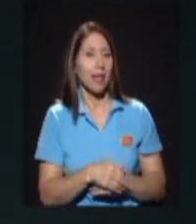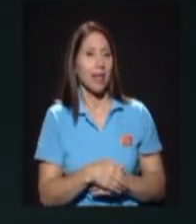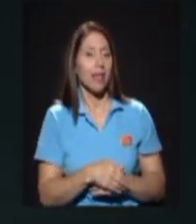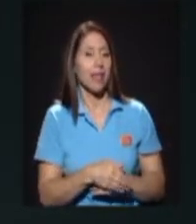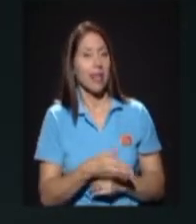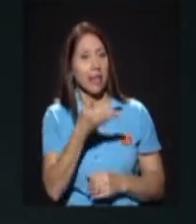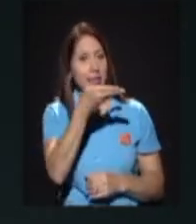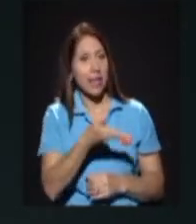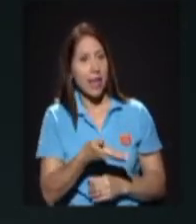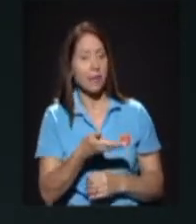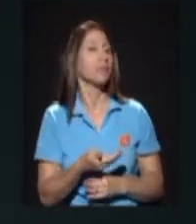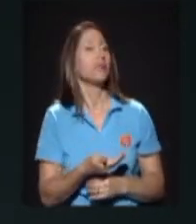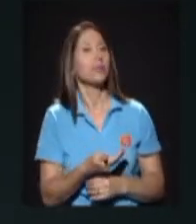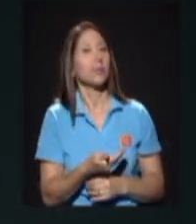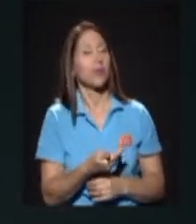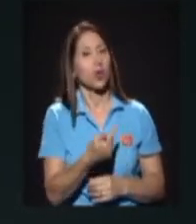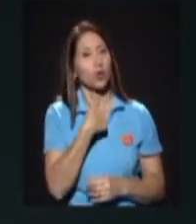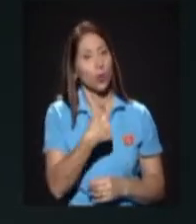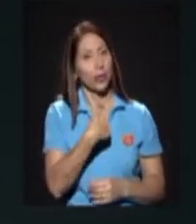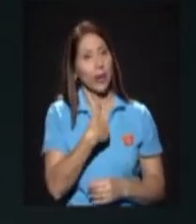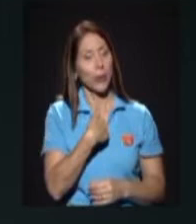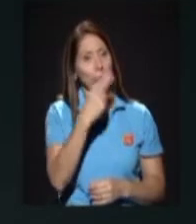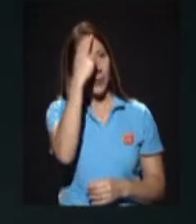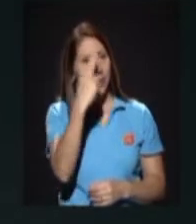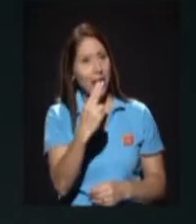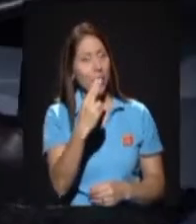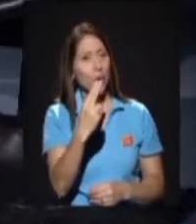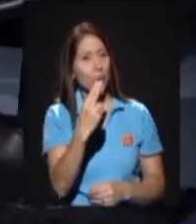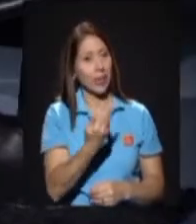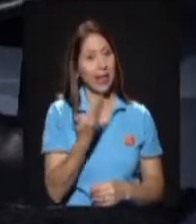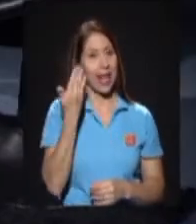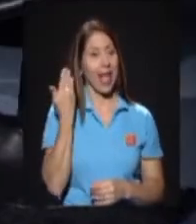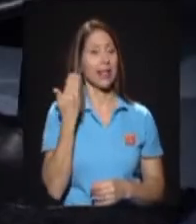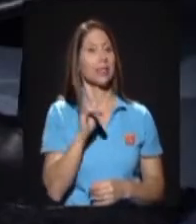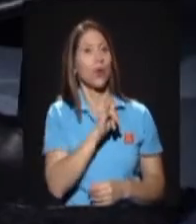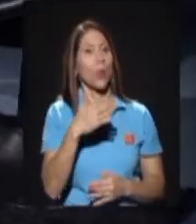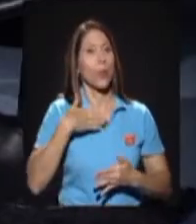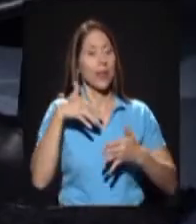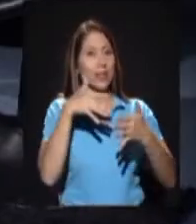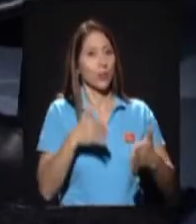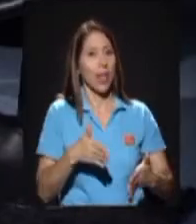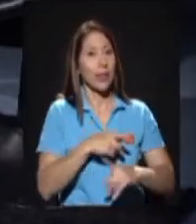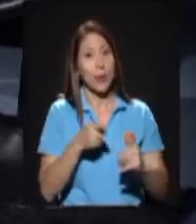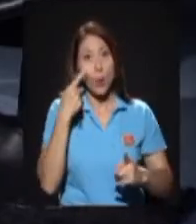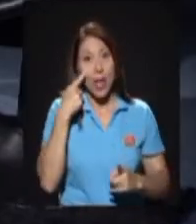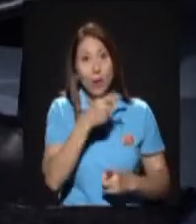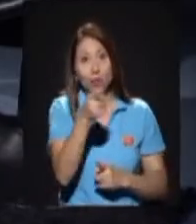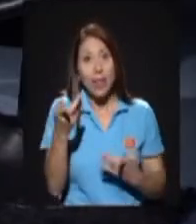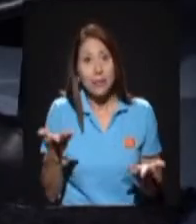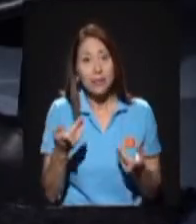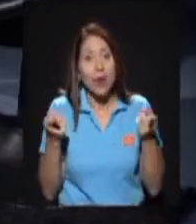quien yo tengo el privilegio de haberla tenido como estudiante, pero vean ustedes lo que le pasa